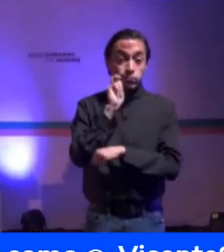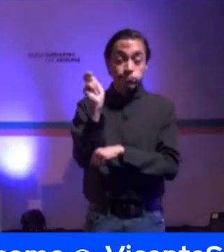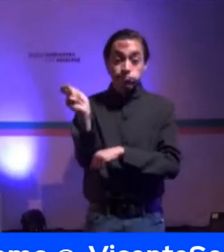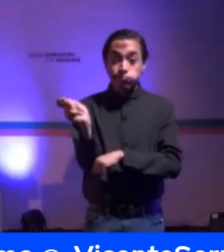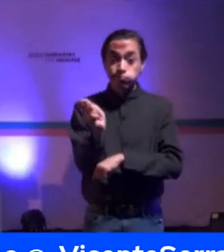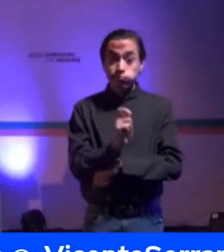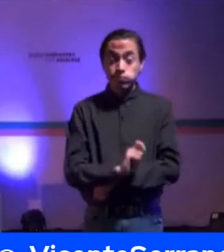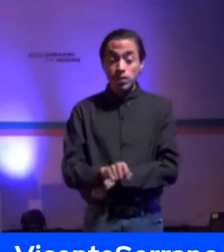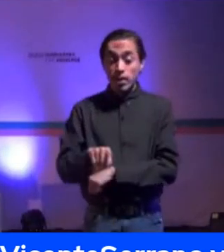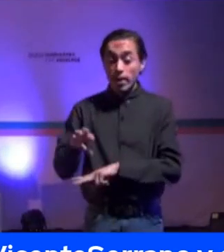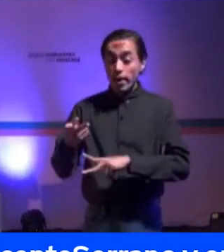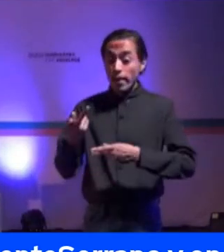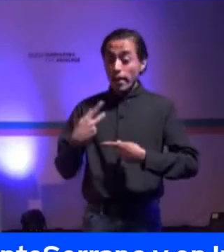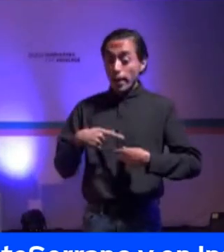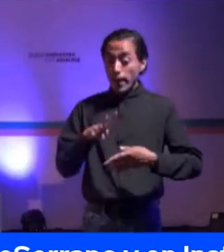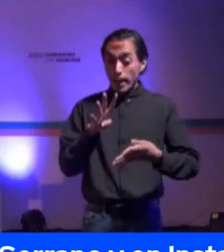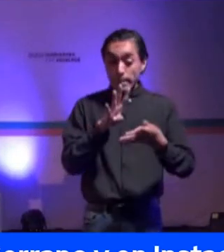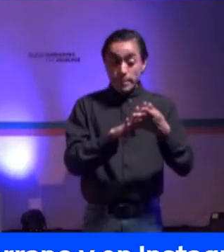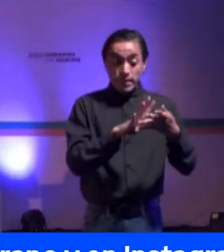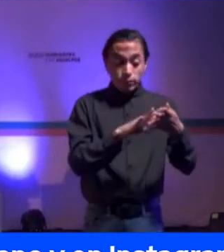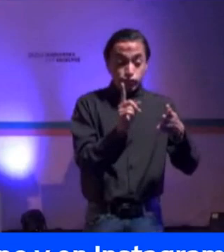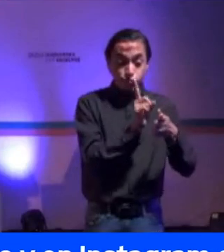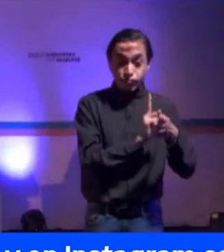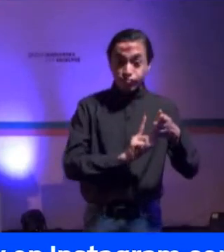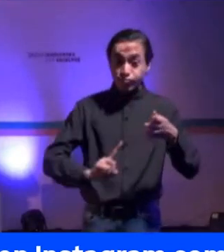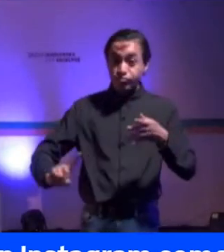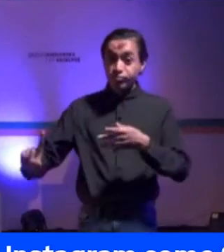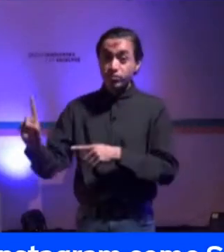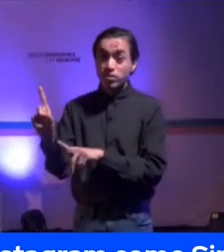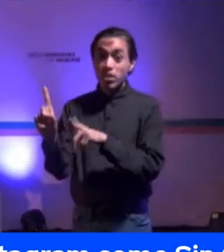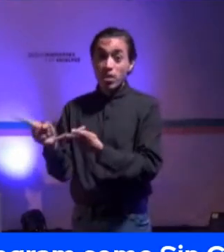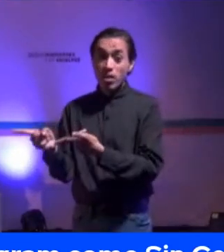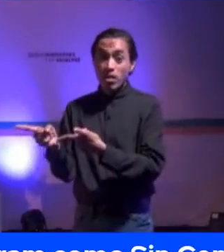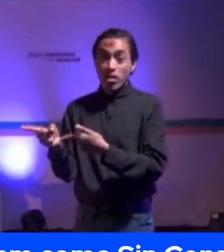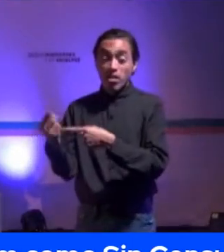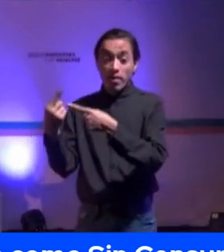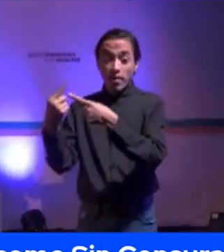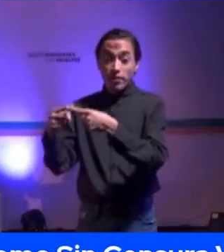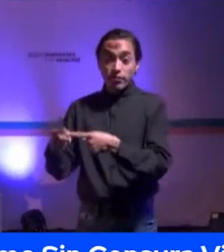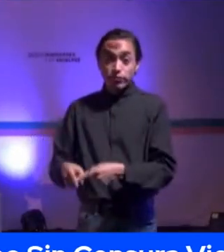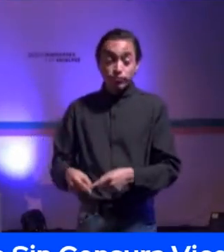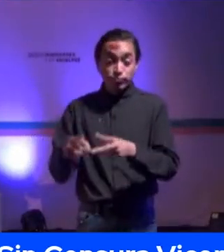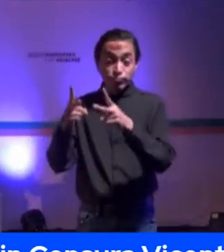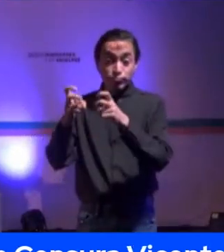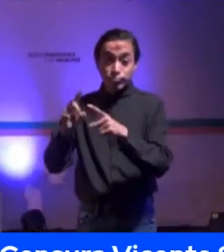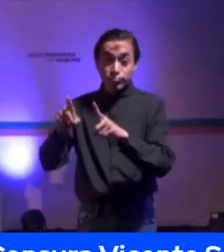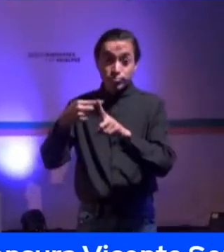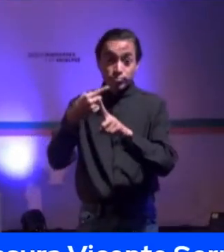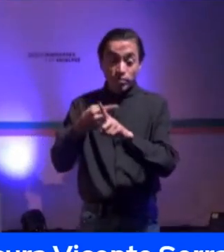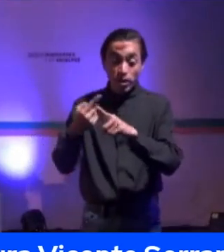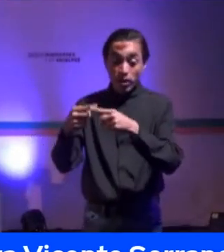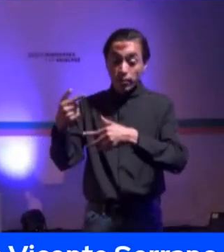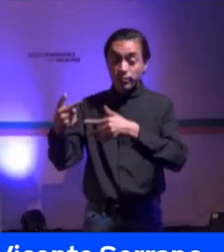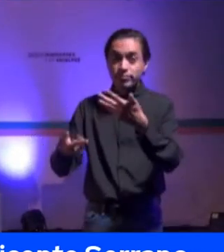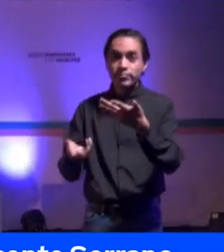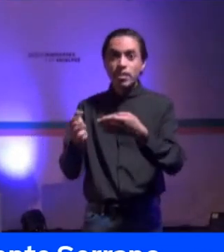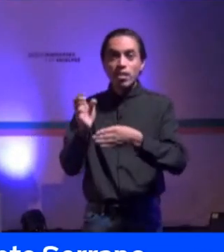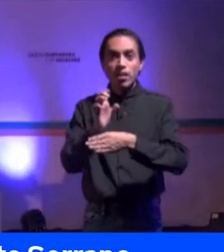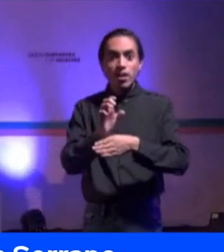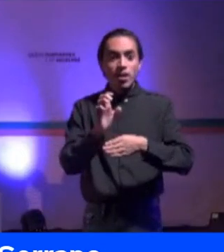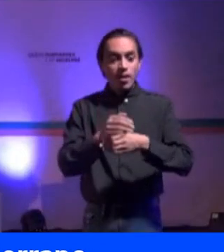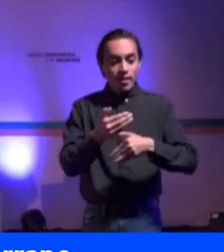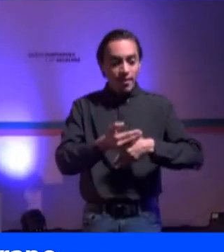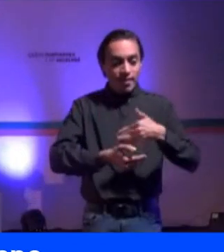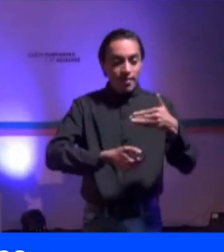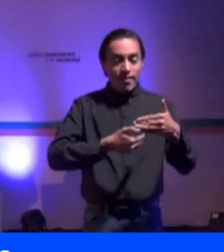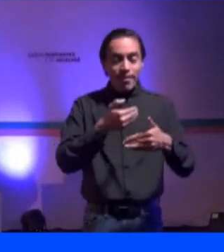y sale y vuelve a delinquir? Y el proceso es enorme. Tenemos que exigir